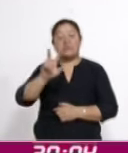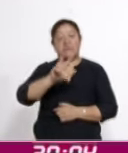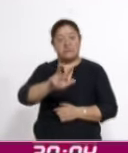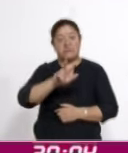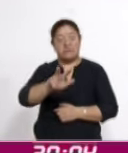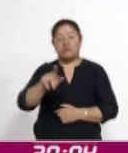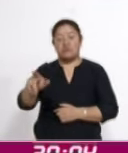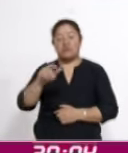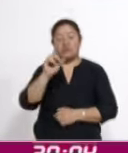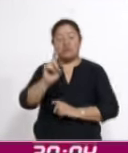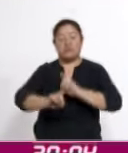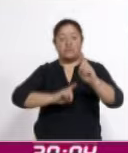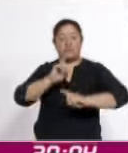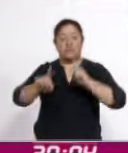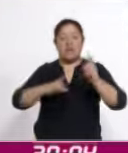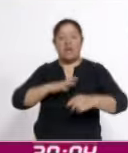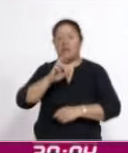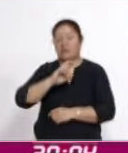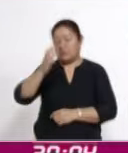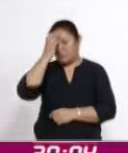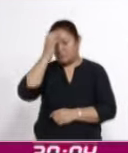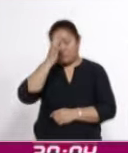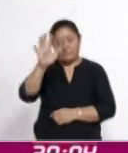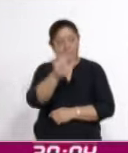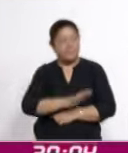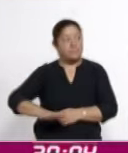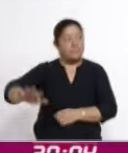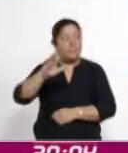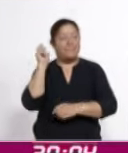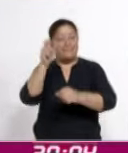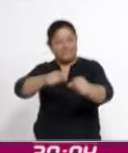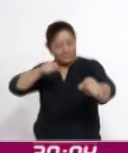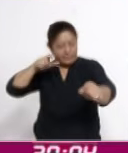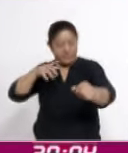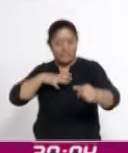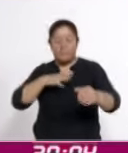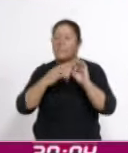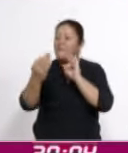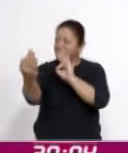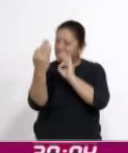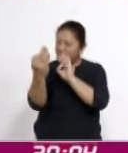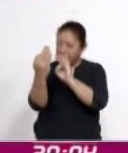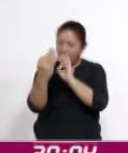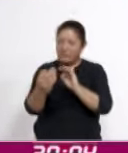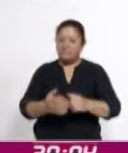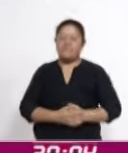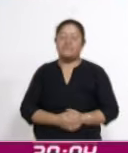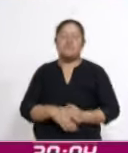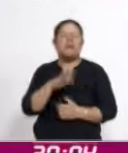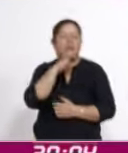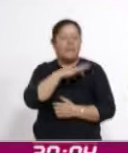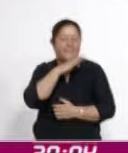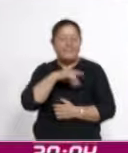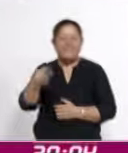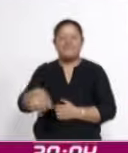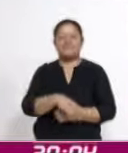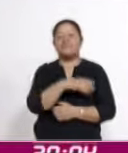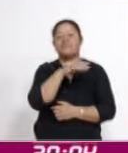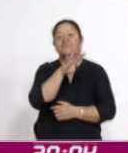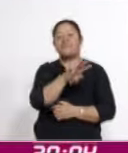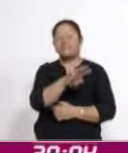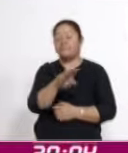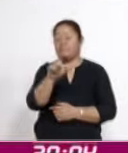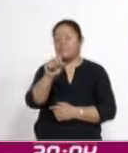los atletas realizarán el reconocimiento del campo de tiro y enfrentamientos de simulación los días 19 y 20 de